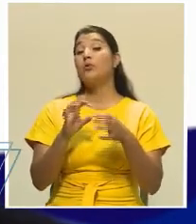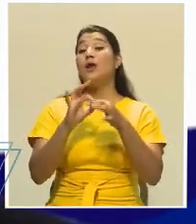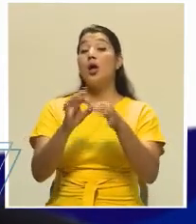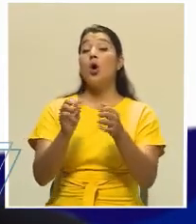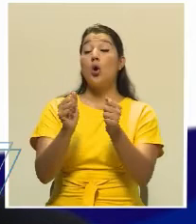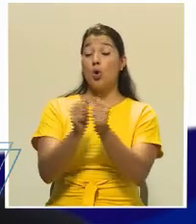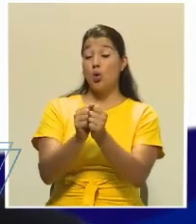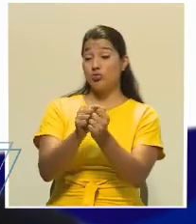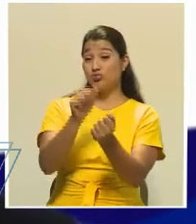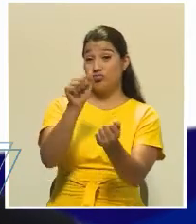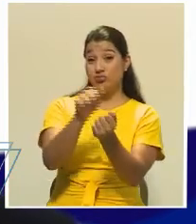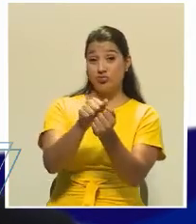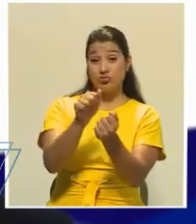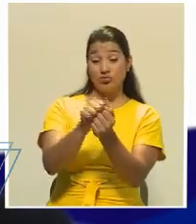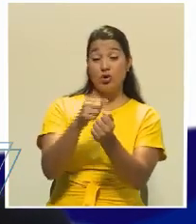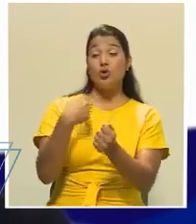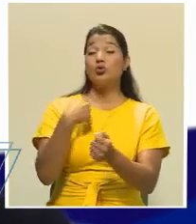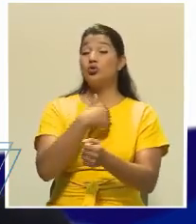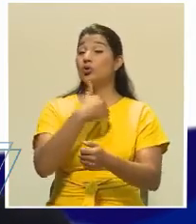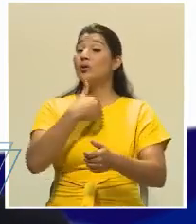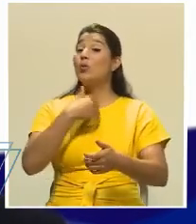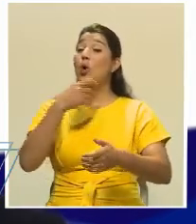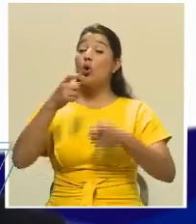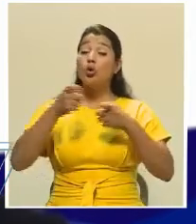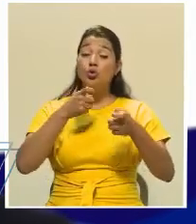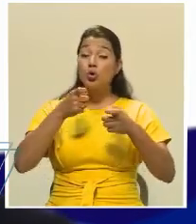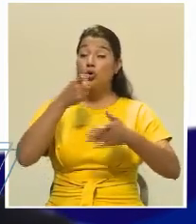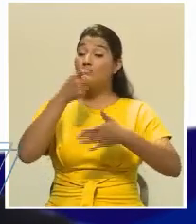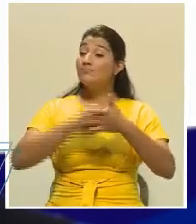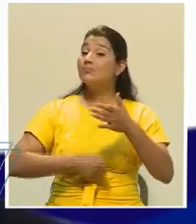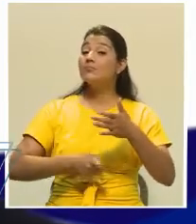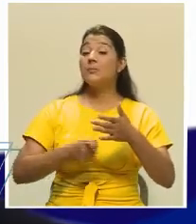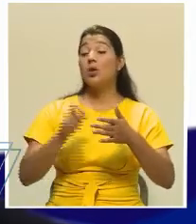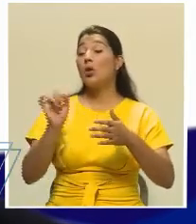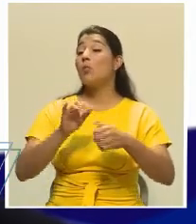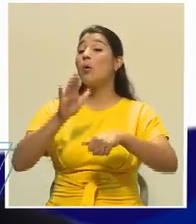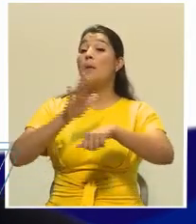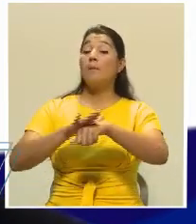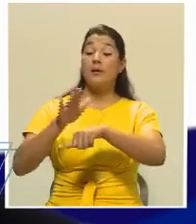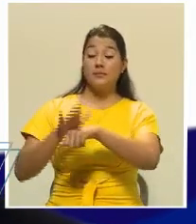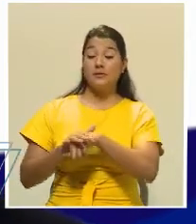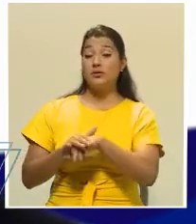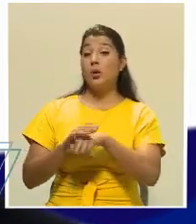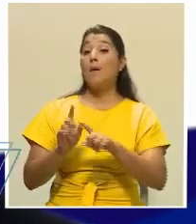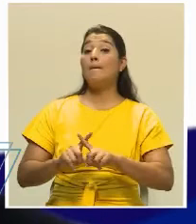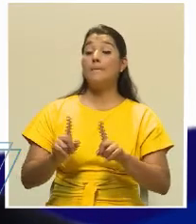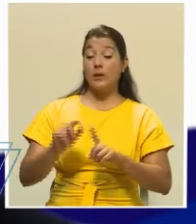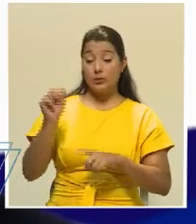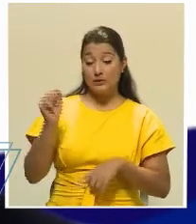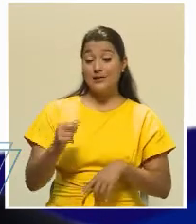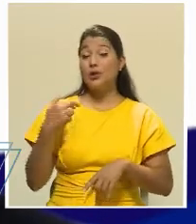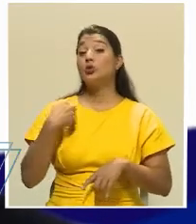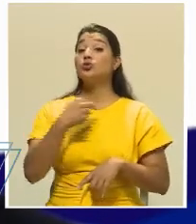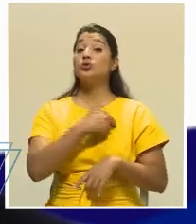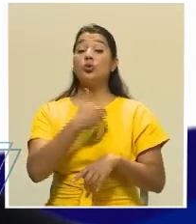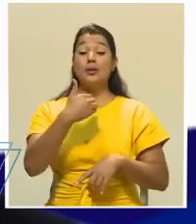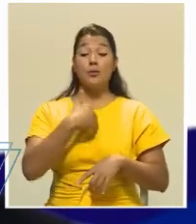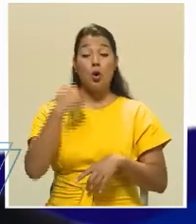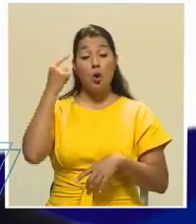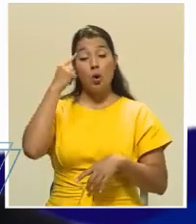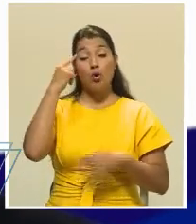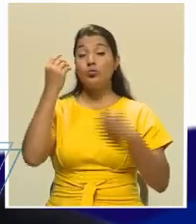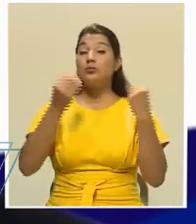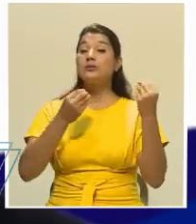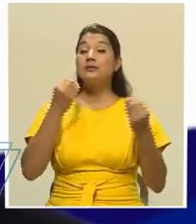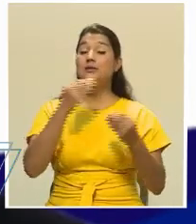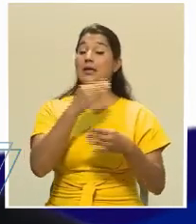fiscalización. Hacemos unos controles previos en materia de autorizaciones, ¿verdad? Pero sí tenemos conciencia y por eso es